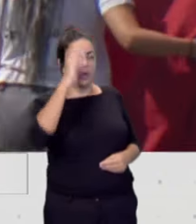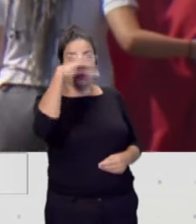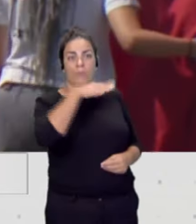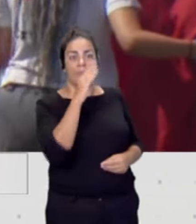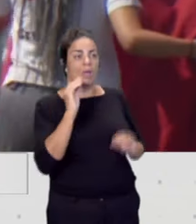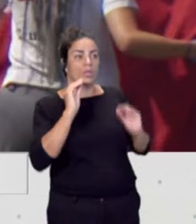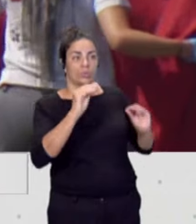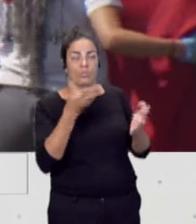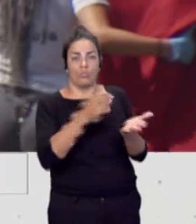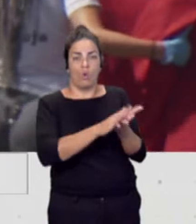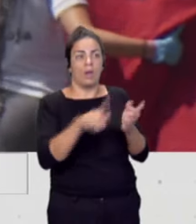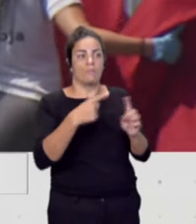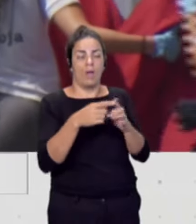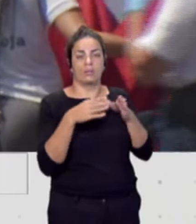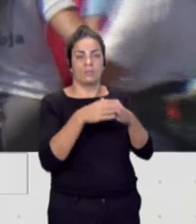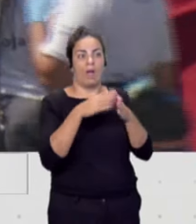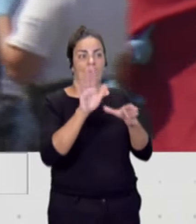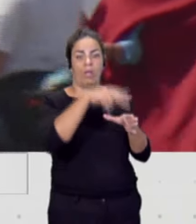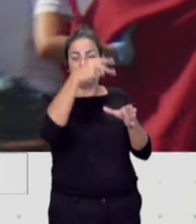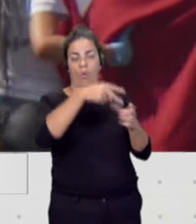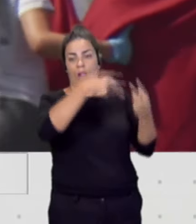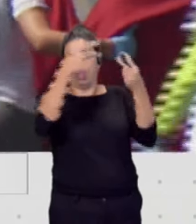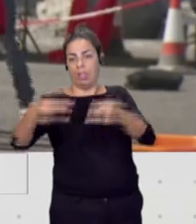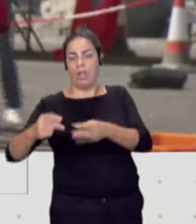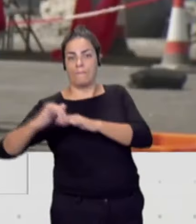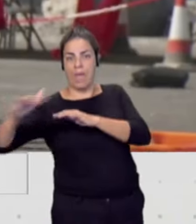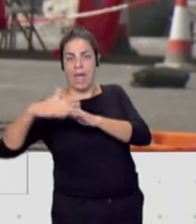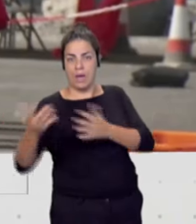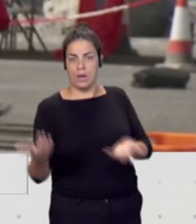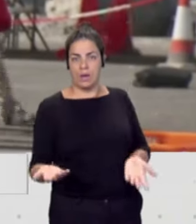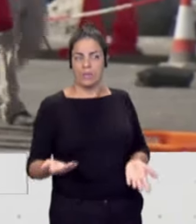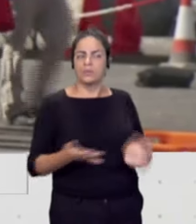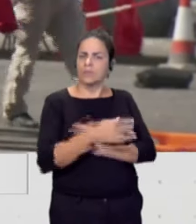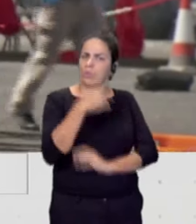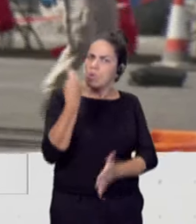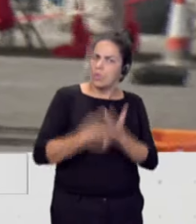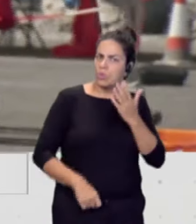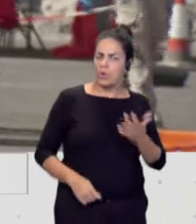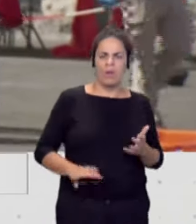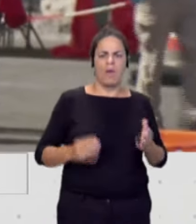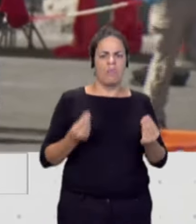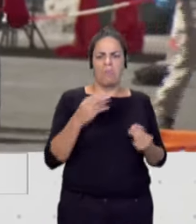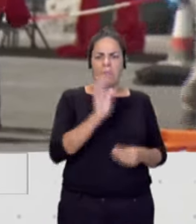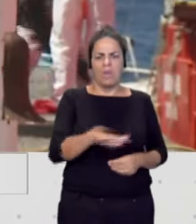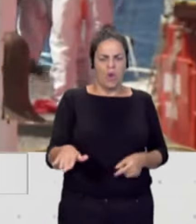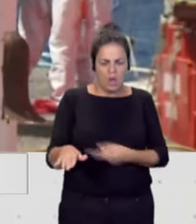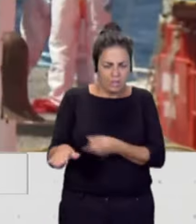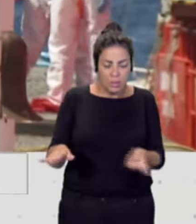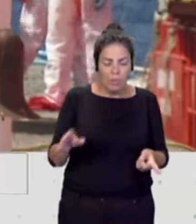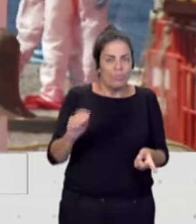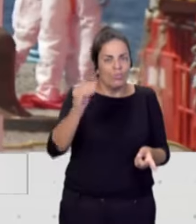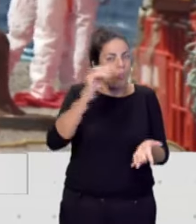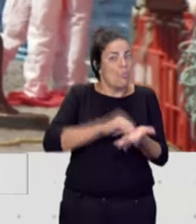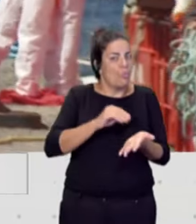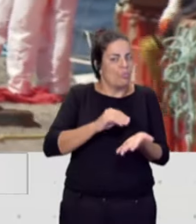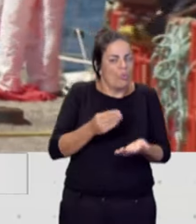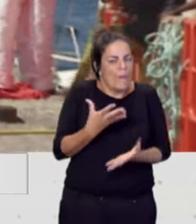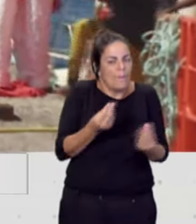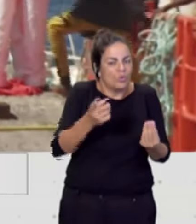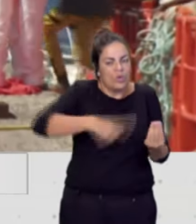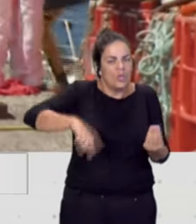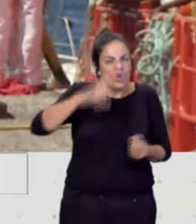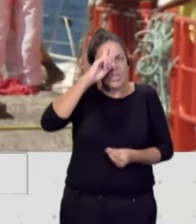lo que estoy diciendo, ¿eh? Muchos de esos menores ni siquiera sabemos el país de origen porque ellos además no lo saben o no quieren decirlo. ¿Cuál